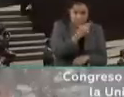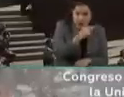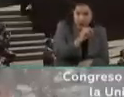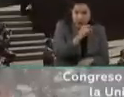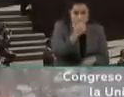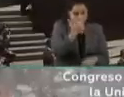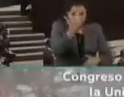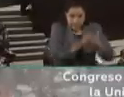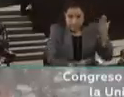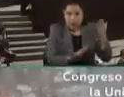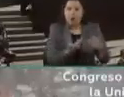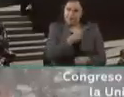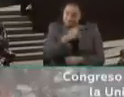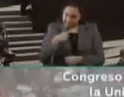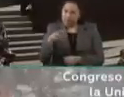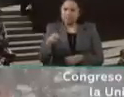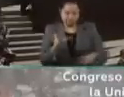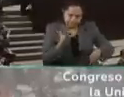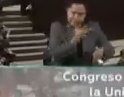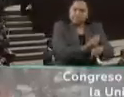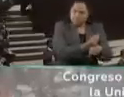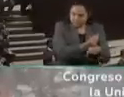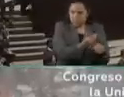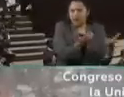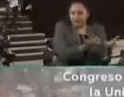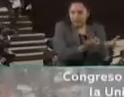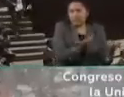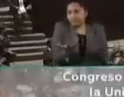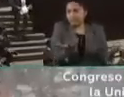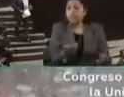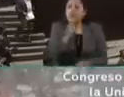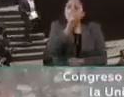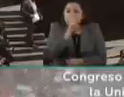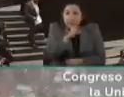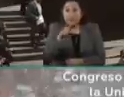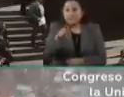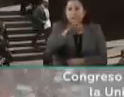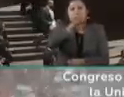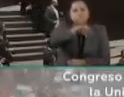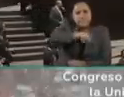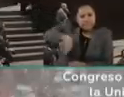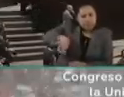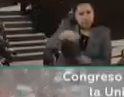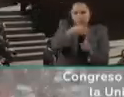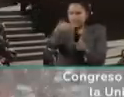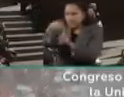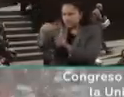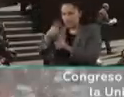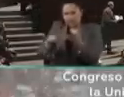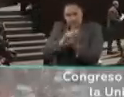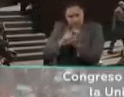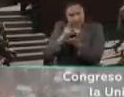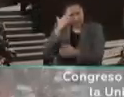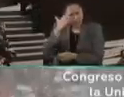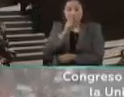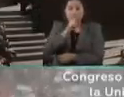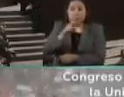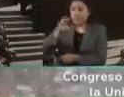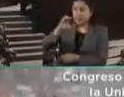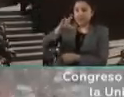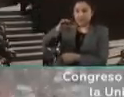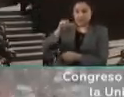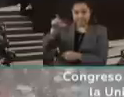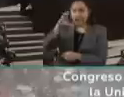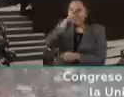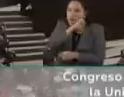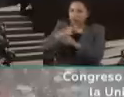son una realidad, como la Ley General para la Prevención y Gestión Integral de Residuos, la Ley General de Cambio Climático, la Ley Federal